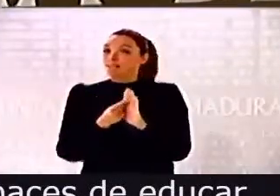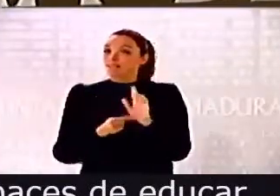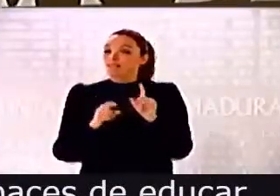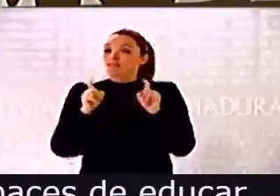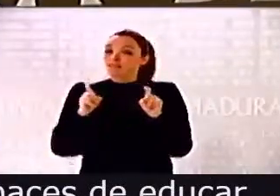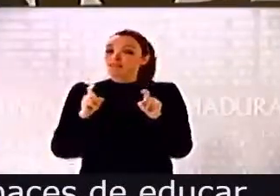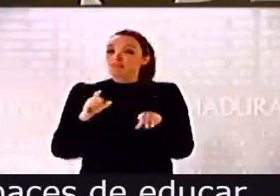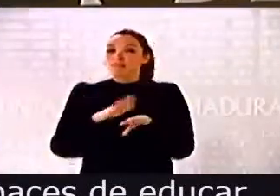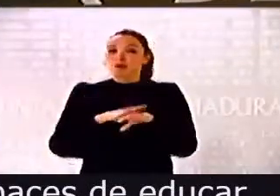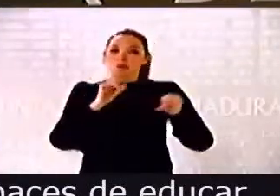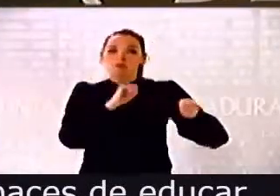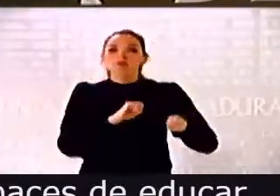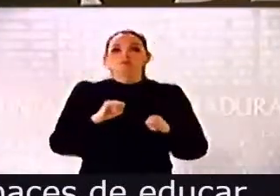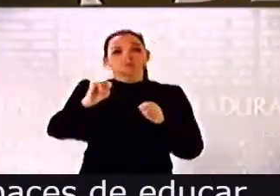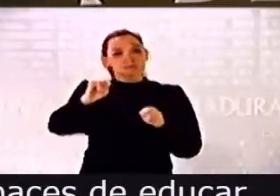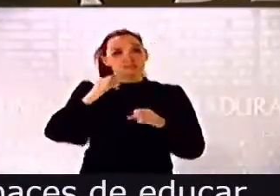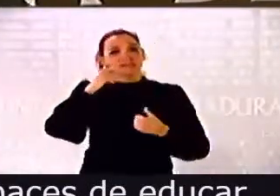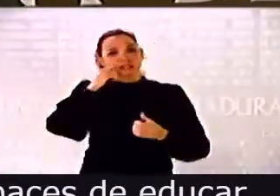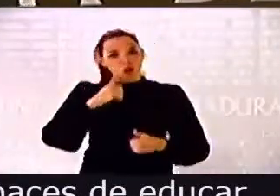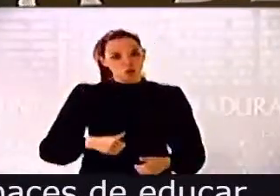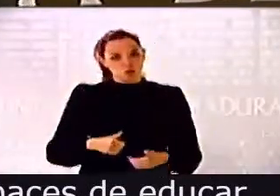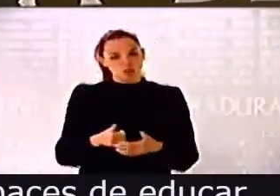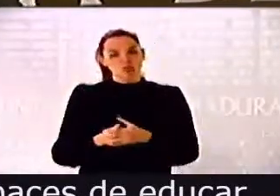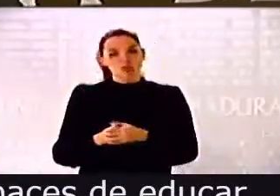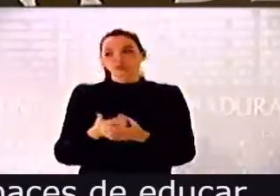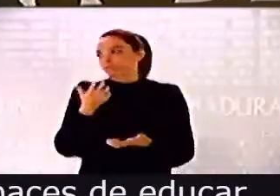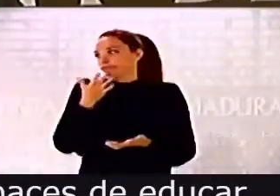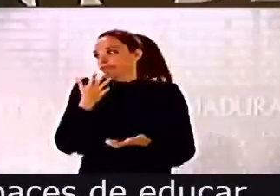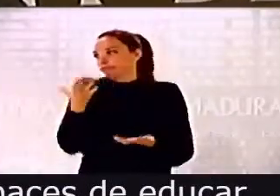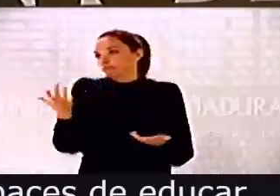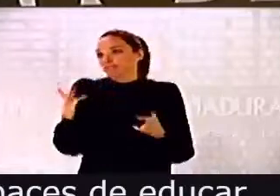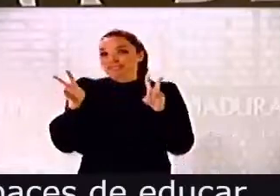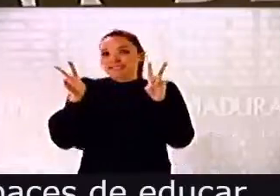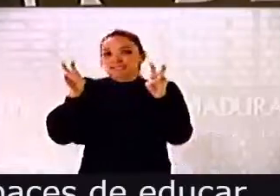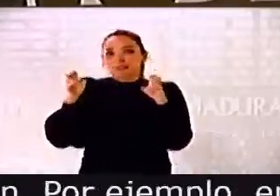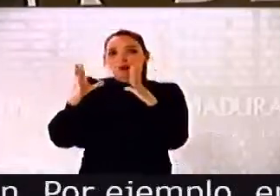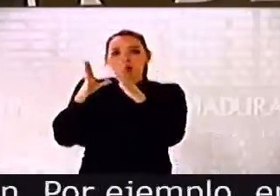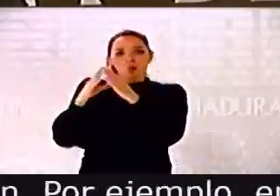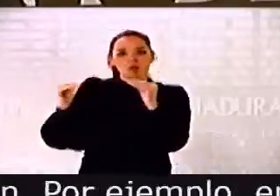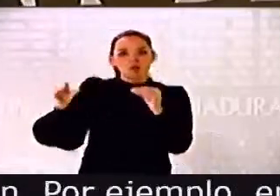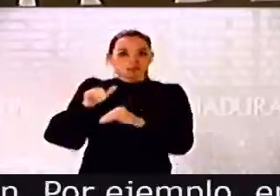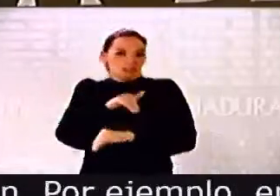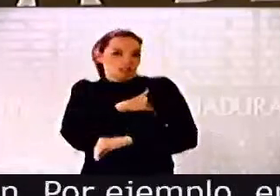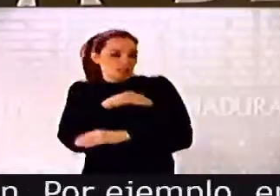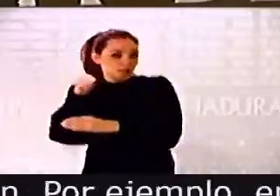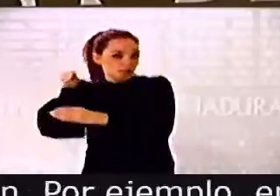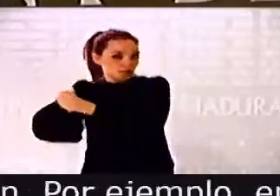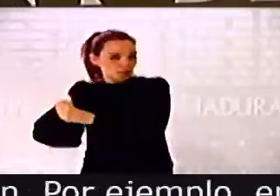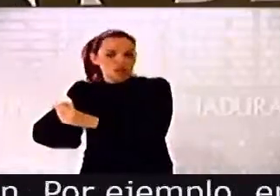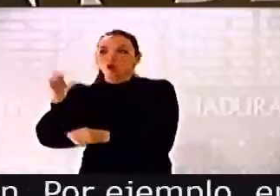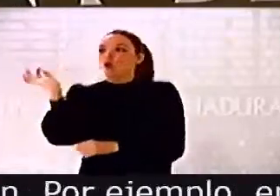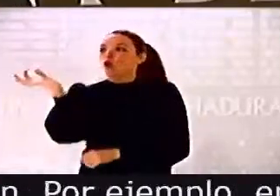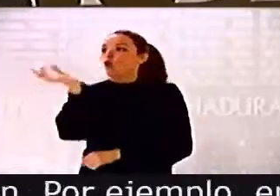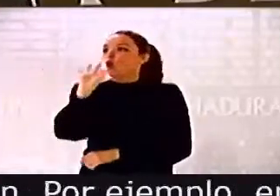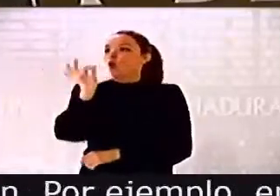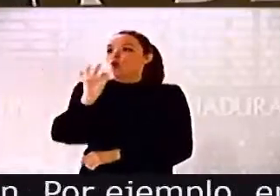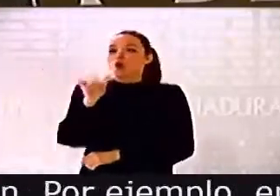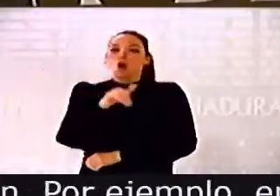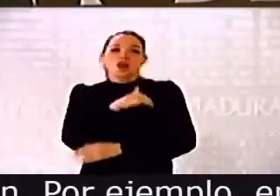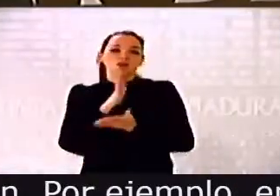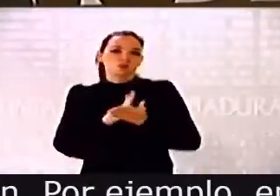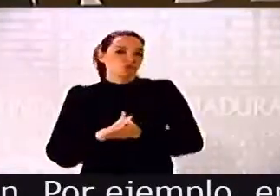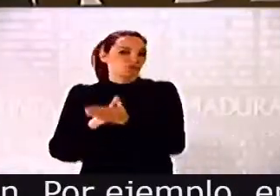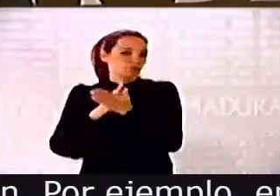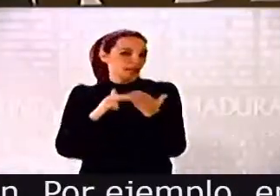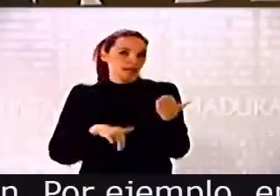la salud y de protección. Por ejemplo, en el tema de los universitarios, por ejemplo, en el tema de los estudiantes